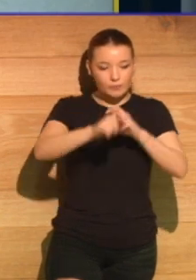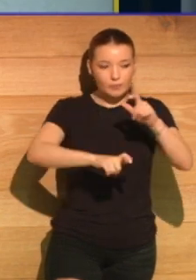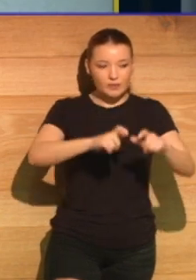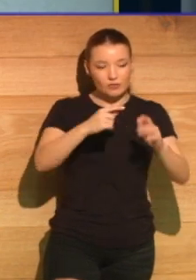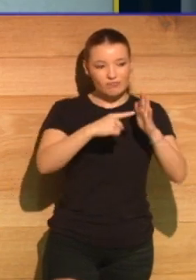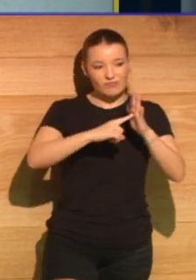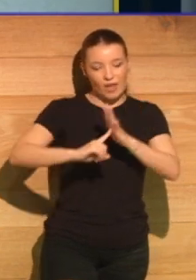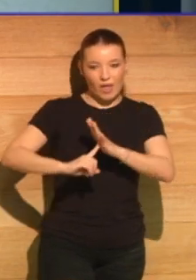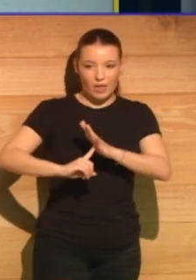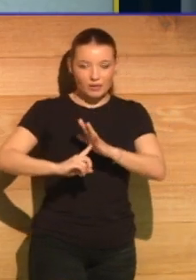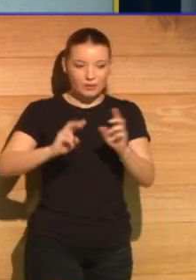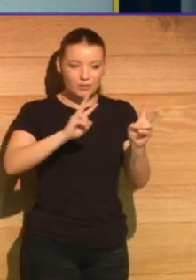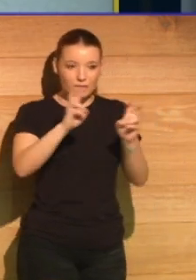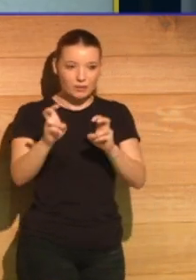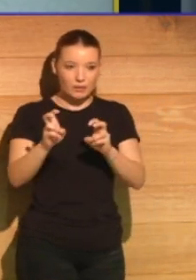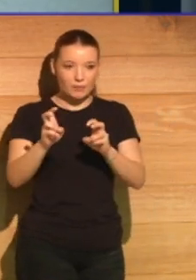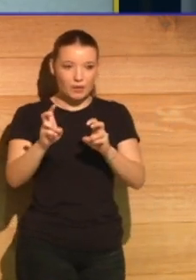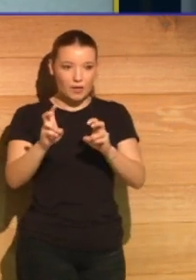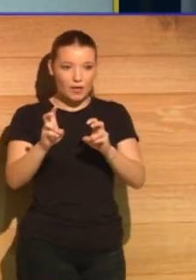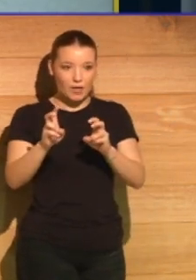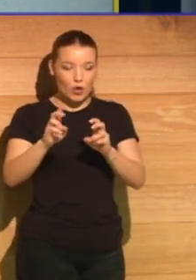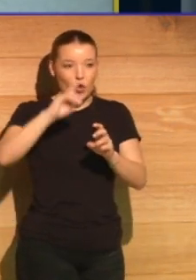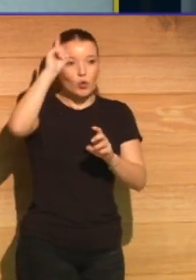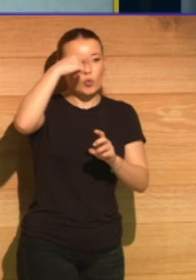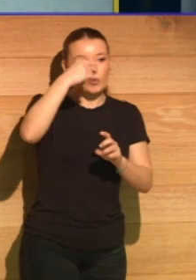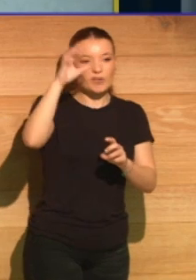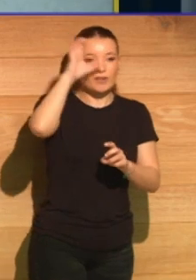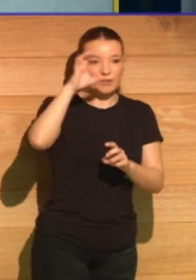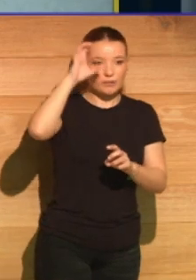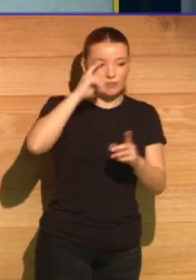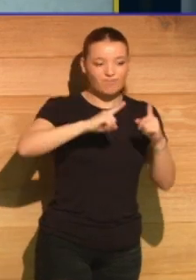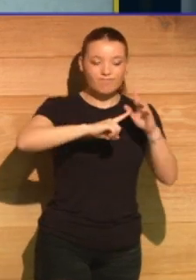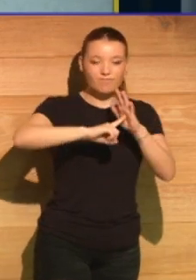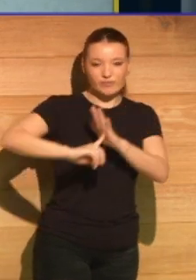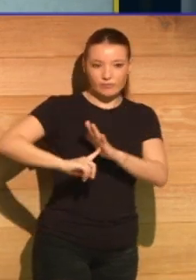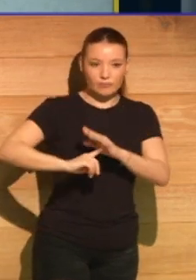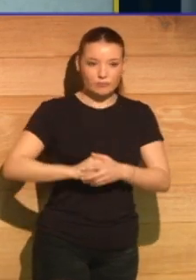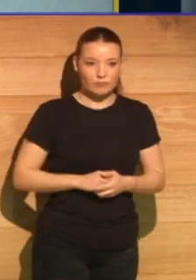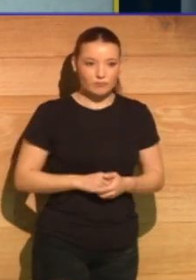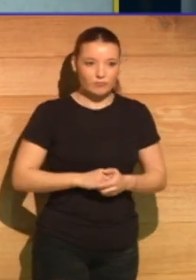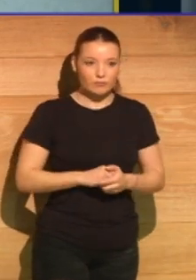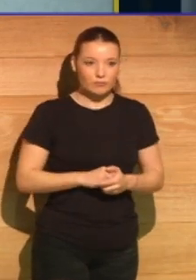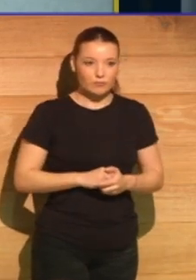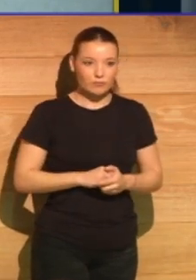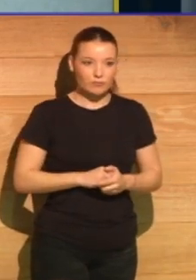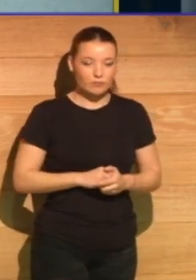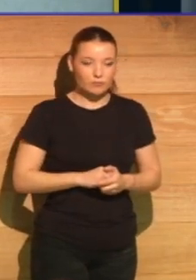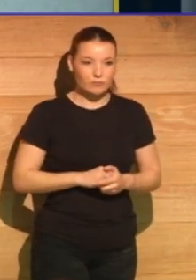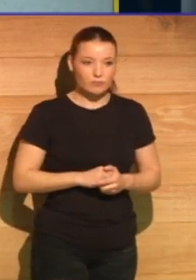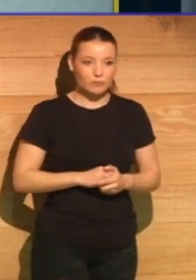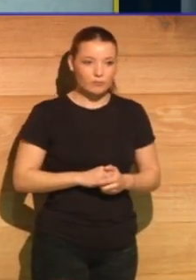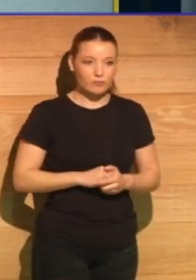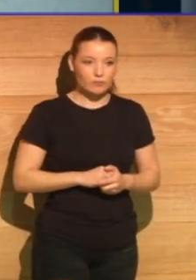a veces también lo que yo llamaría cultura científica. O sea, parece que la cultura, el saber,